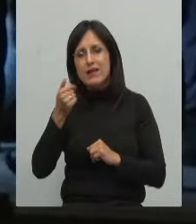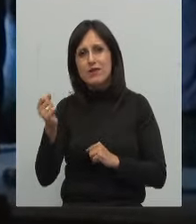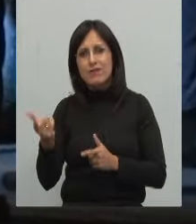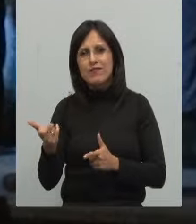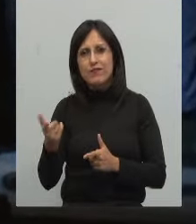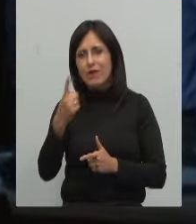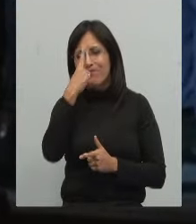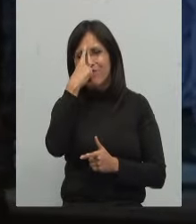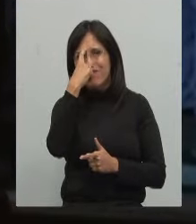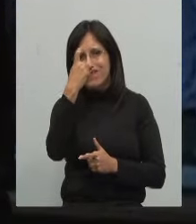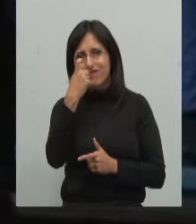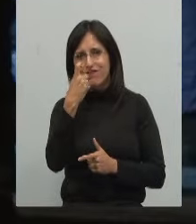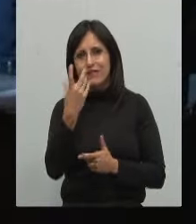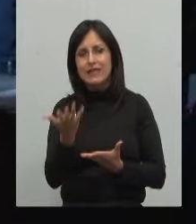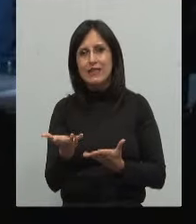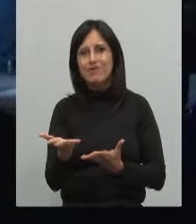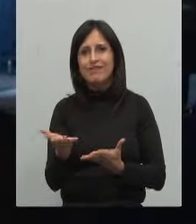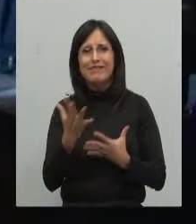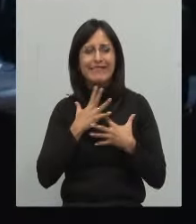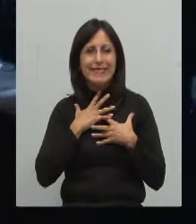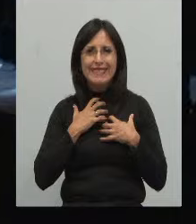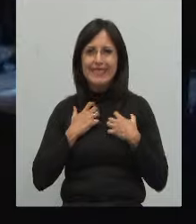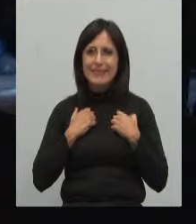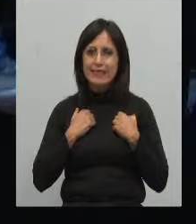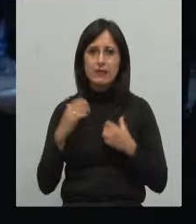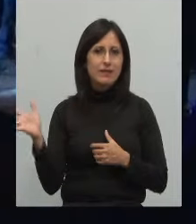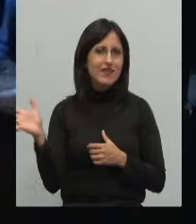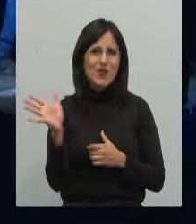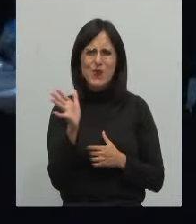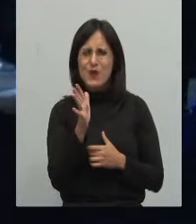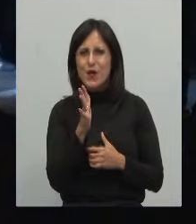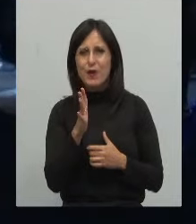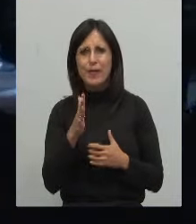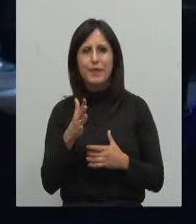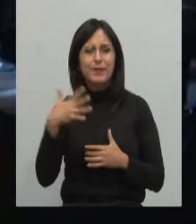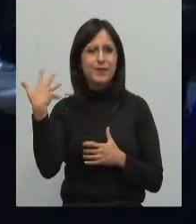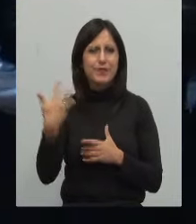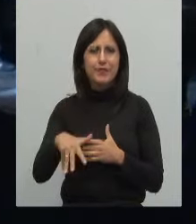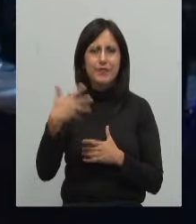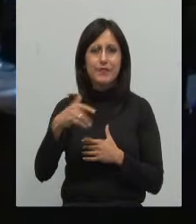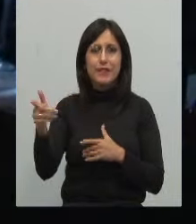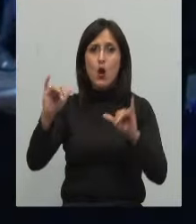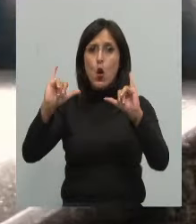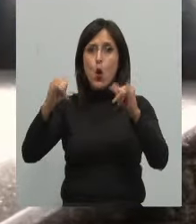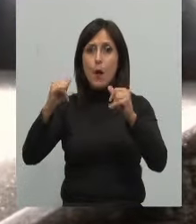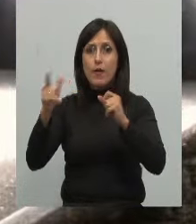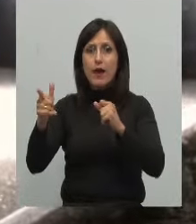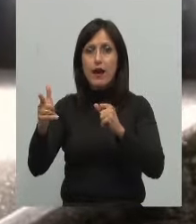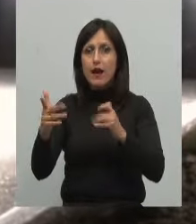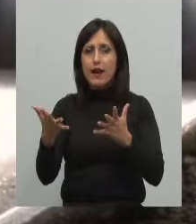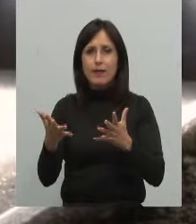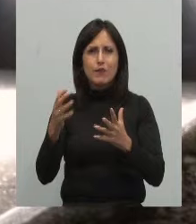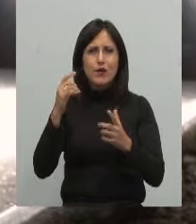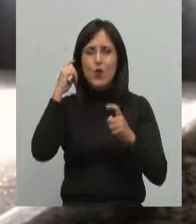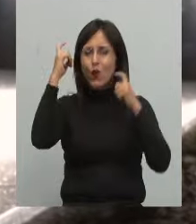¿no? Tan angustiante para todos, porque realmente él tenía tanta ilusión de vender su auto